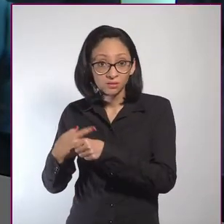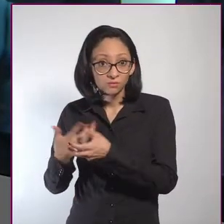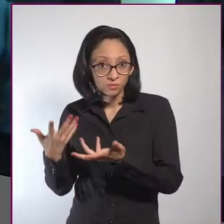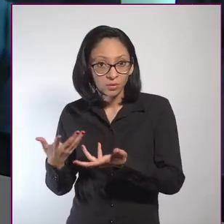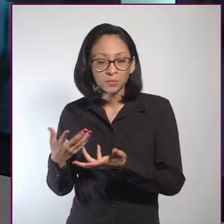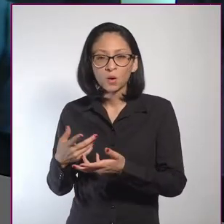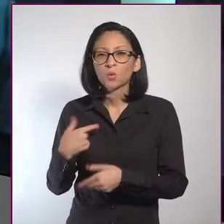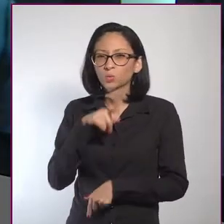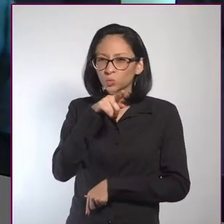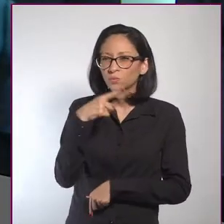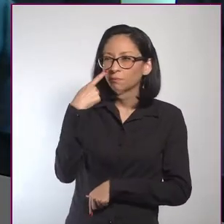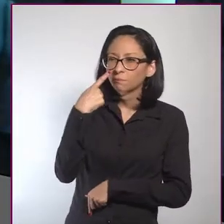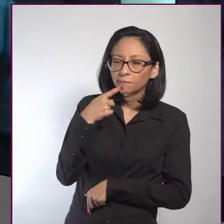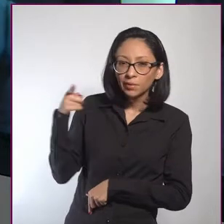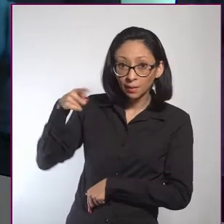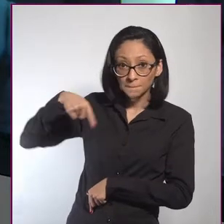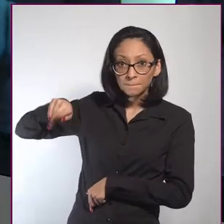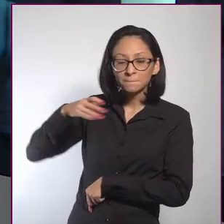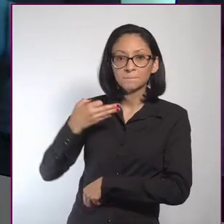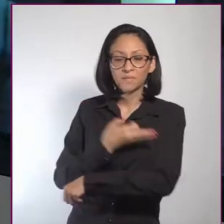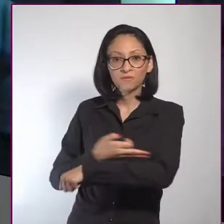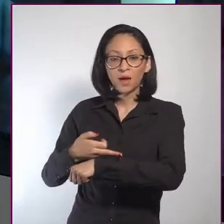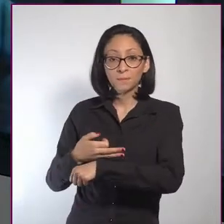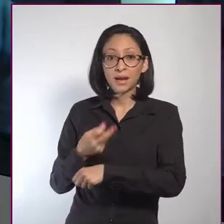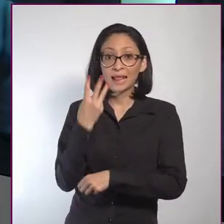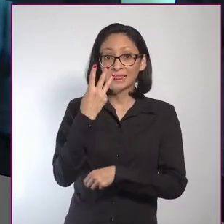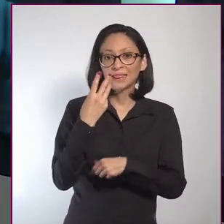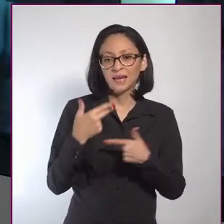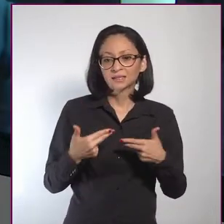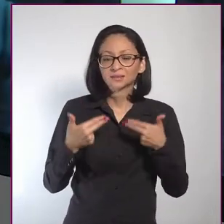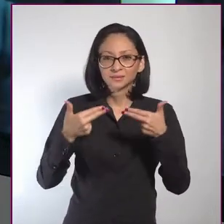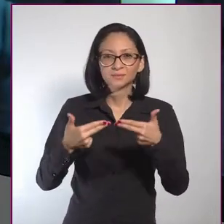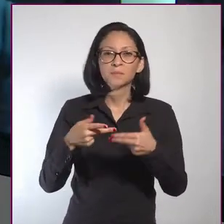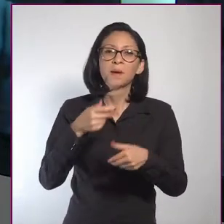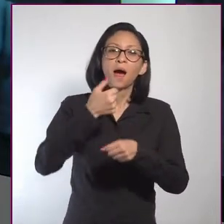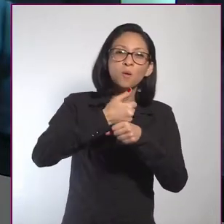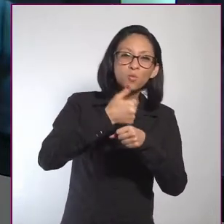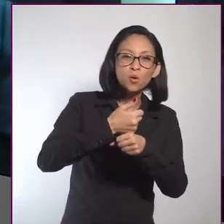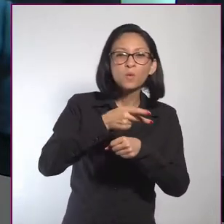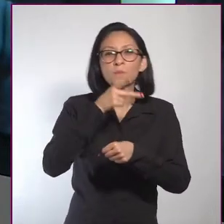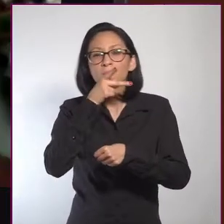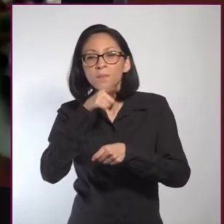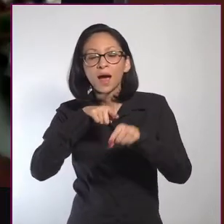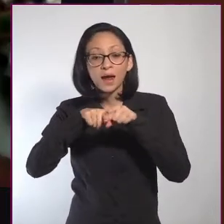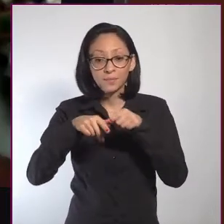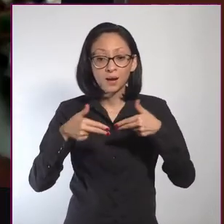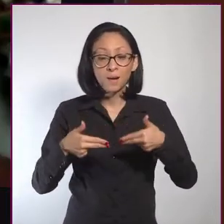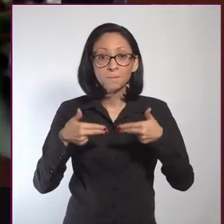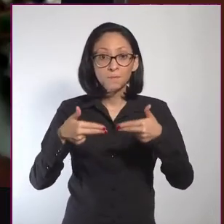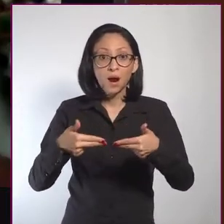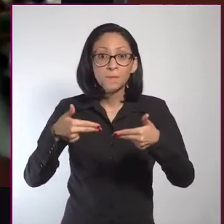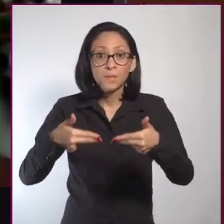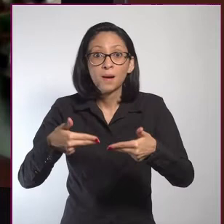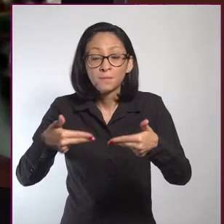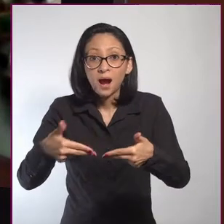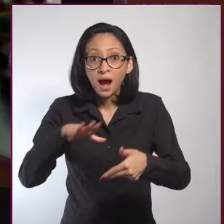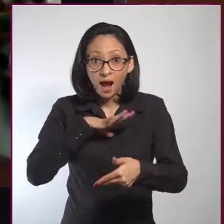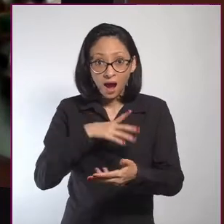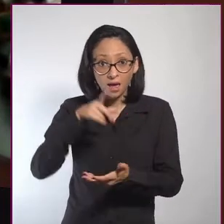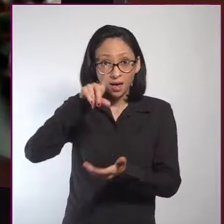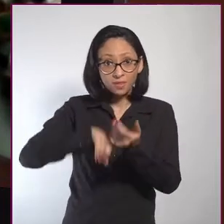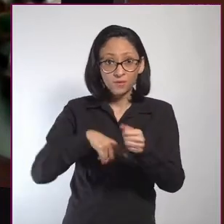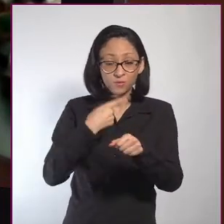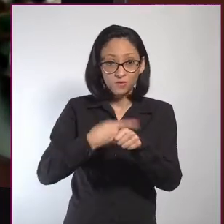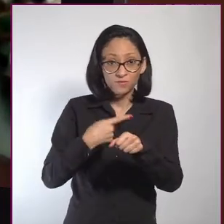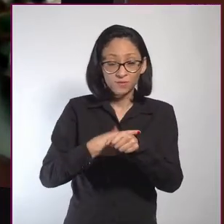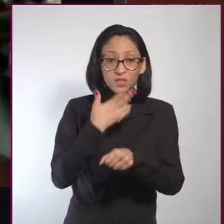si se observa que en las 3 generaciones, abuelos, padres, hermanos, hay personas con diabetes, seguro